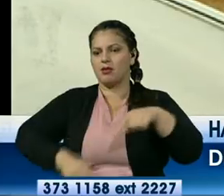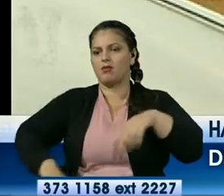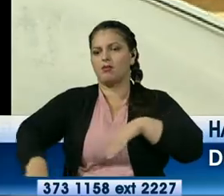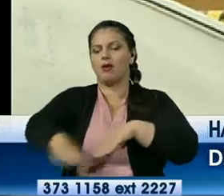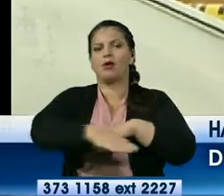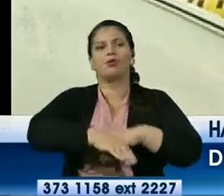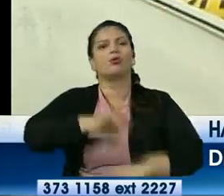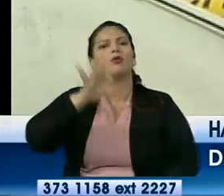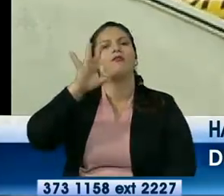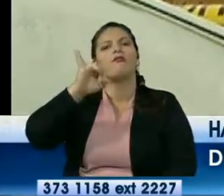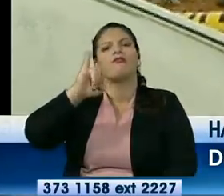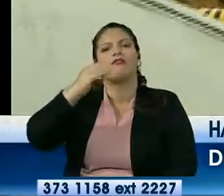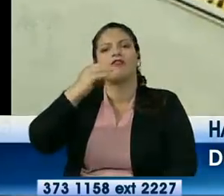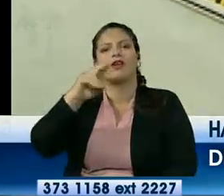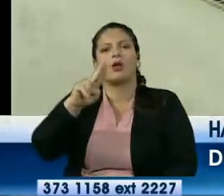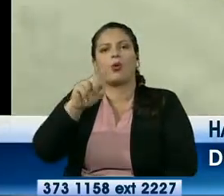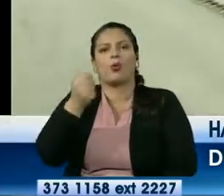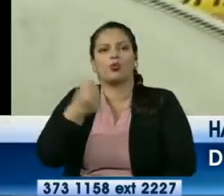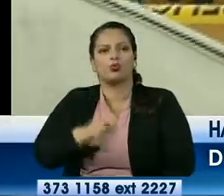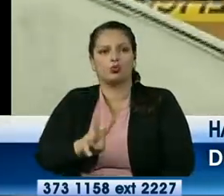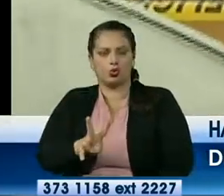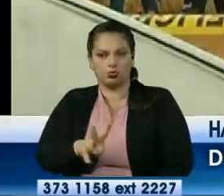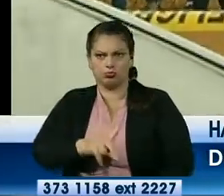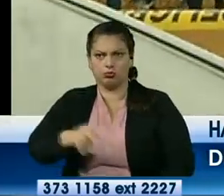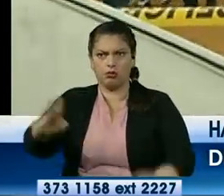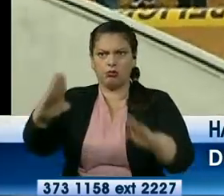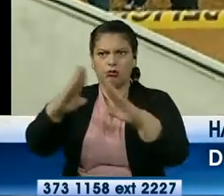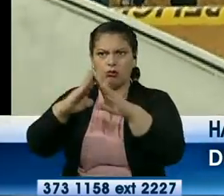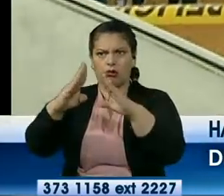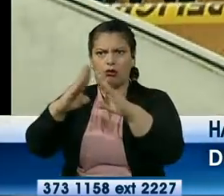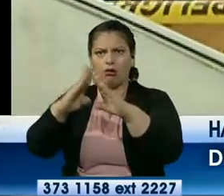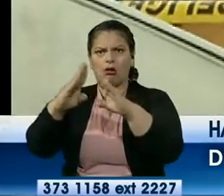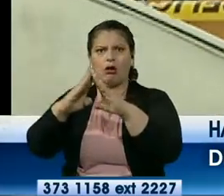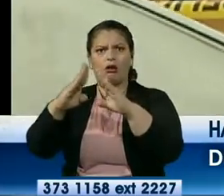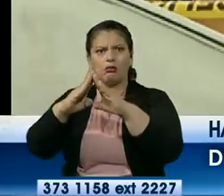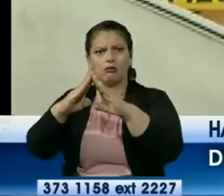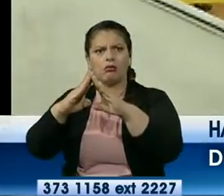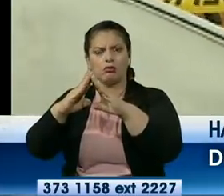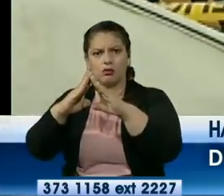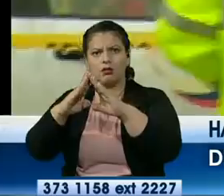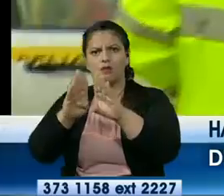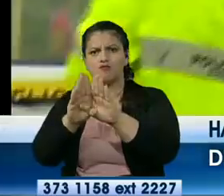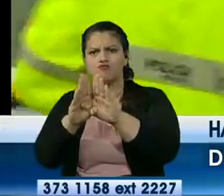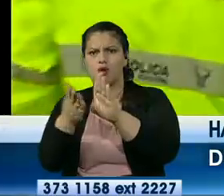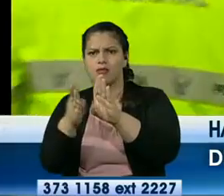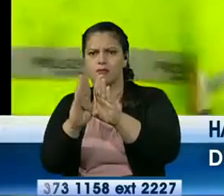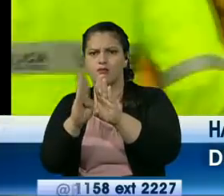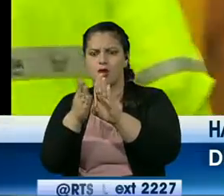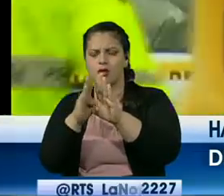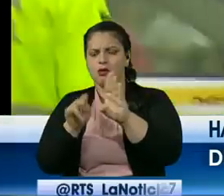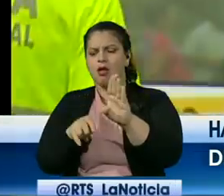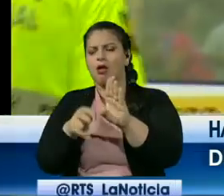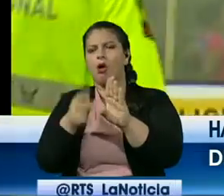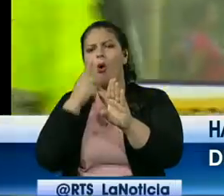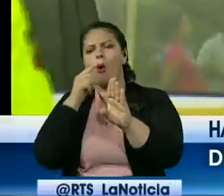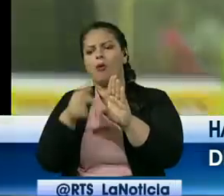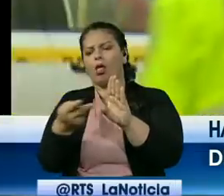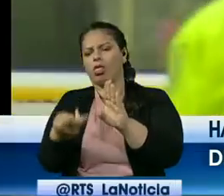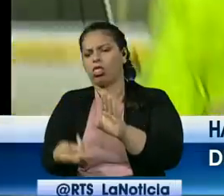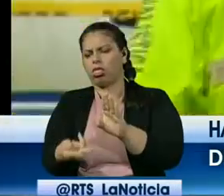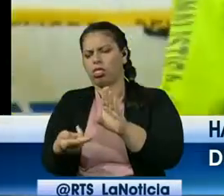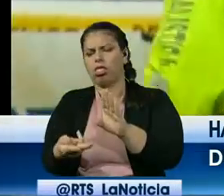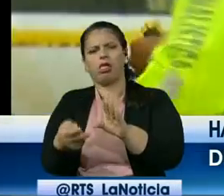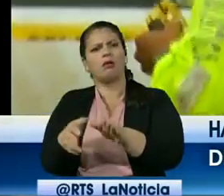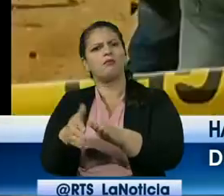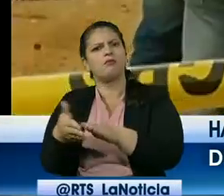hombre tendido en la entrada de su domicilio. Él era maestro pintor. Todos los días, como siempre, salía a las 6 de la mañana de aquí a